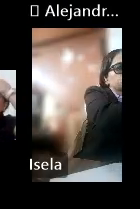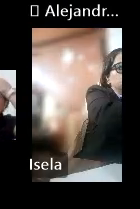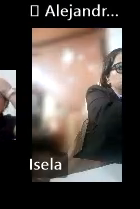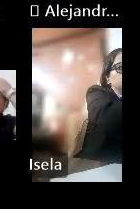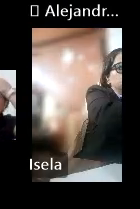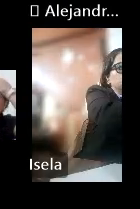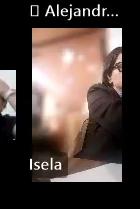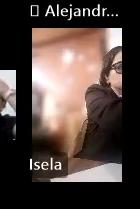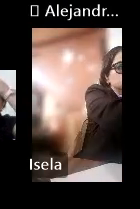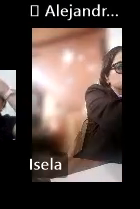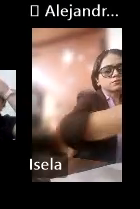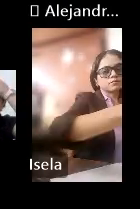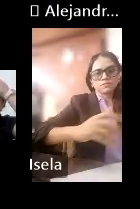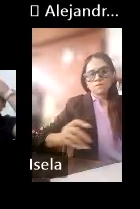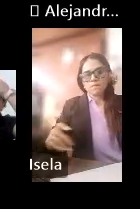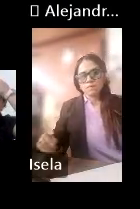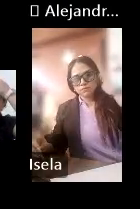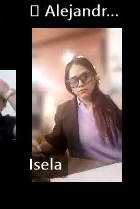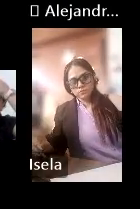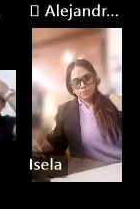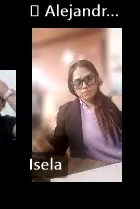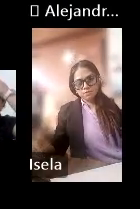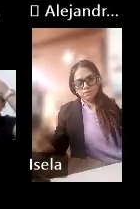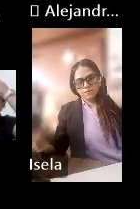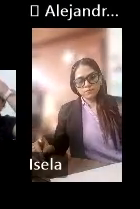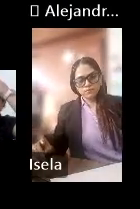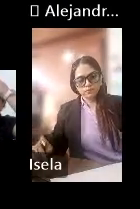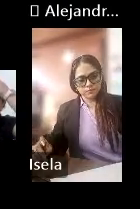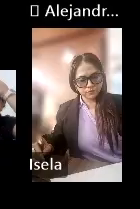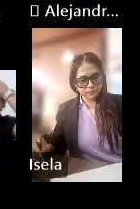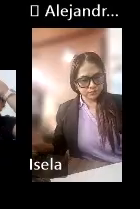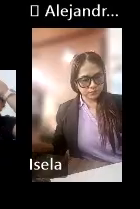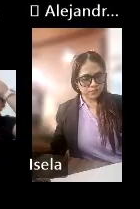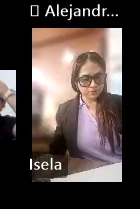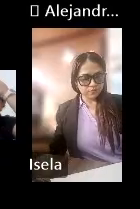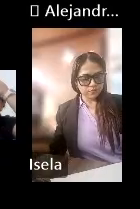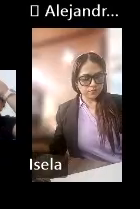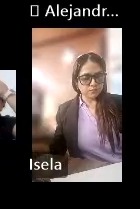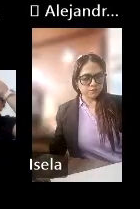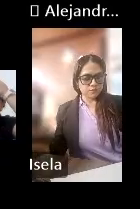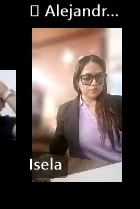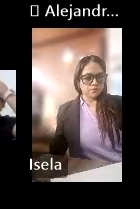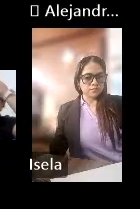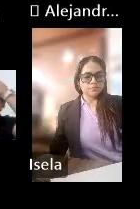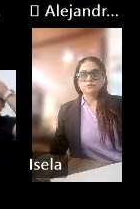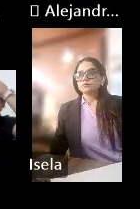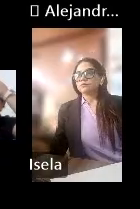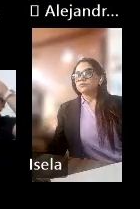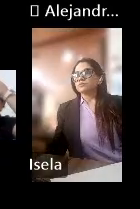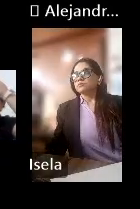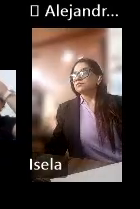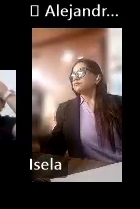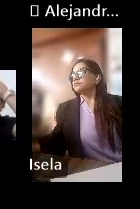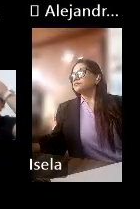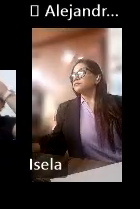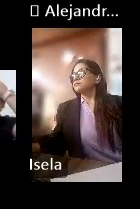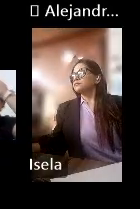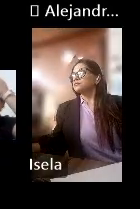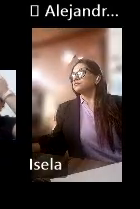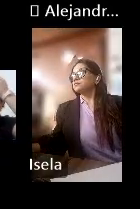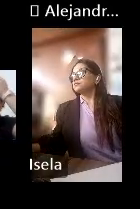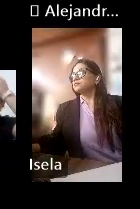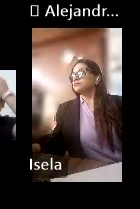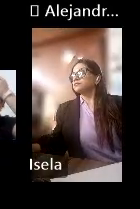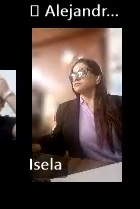duele. Y entonces yo te creo aunque no comprenda por qué te duele eso. Un ejemplo, yo no soy muy fan de